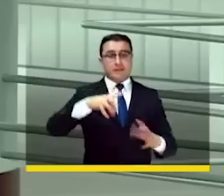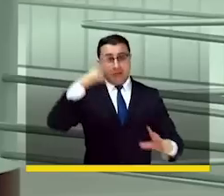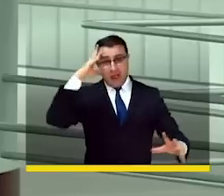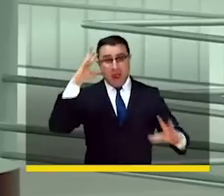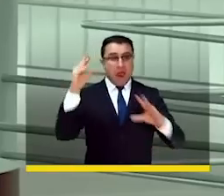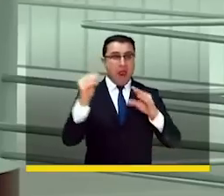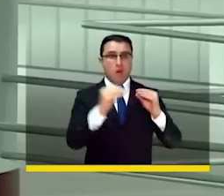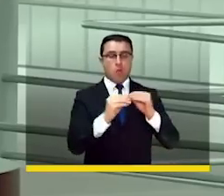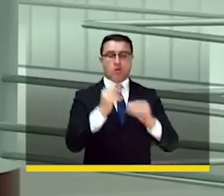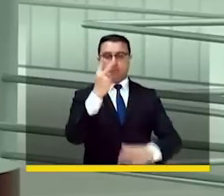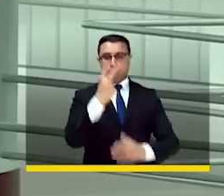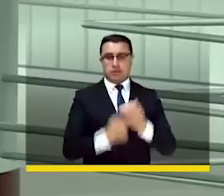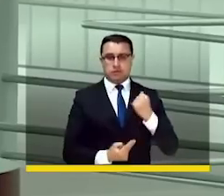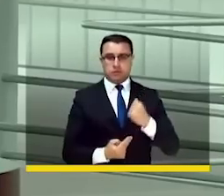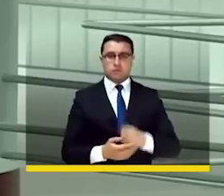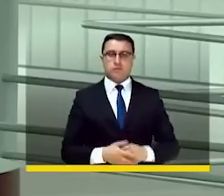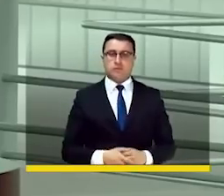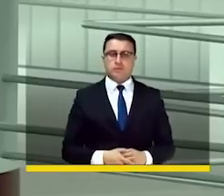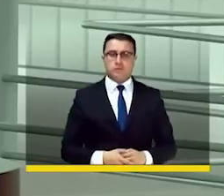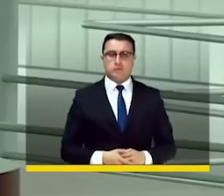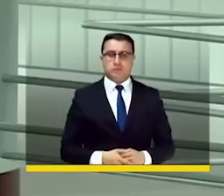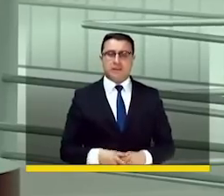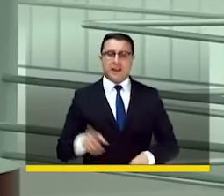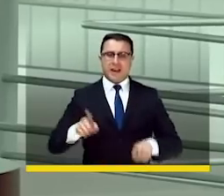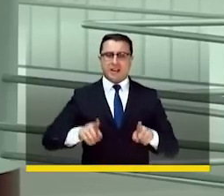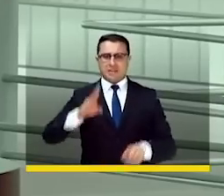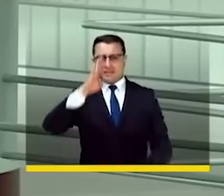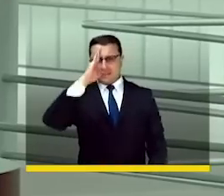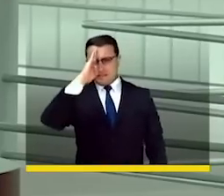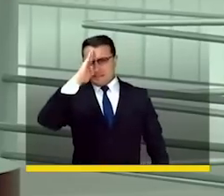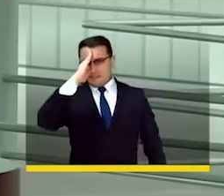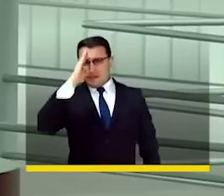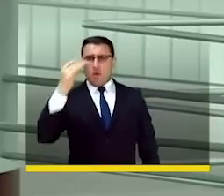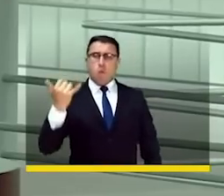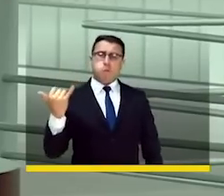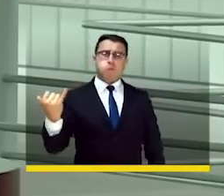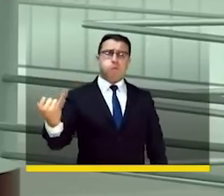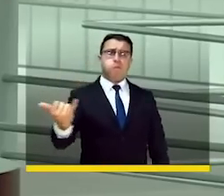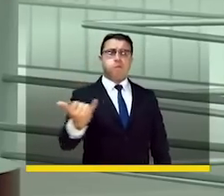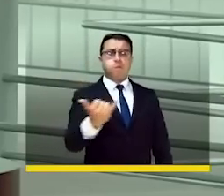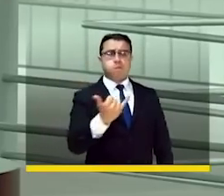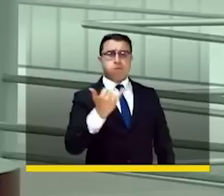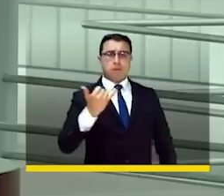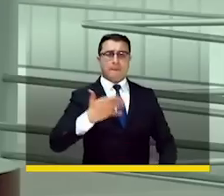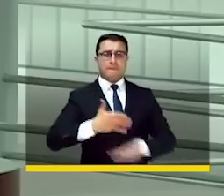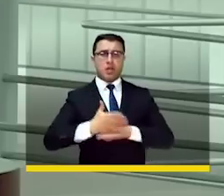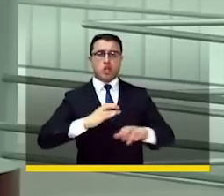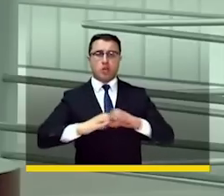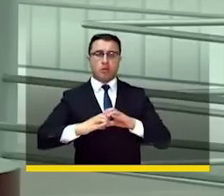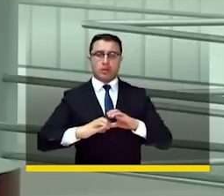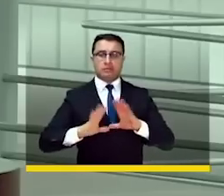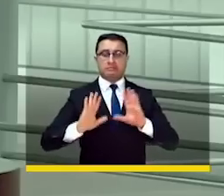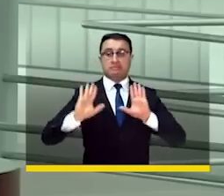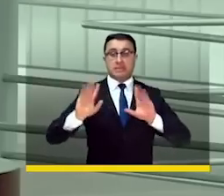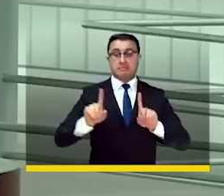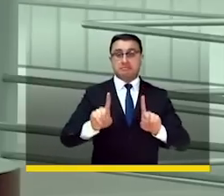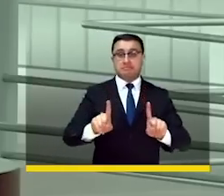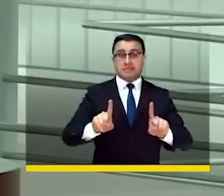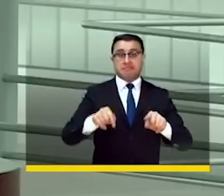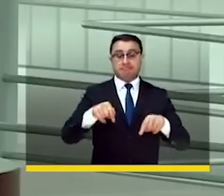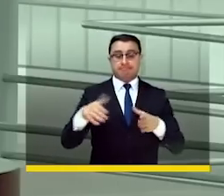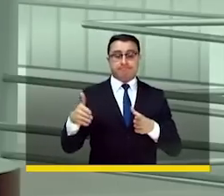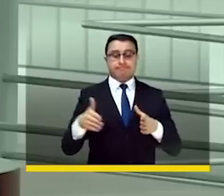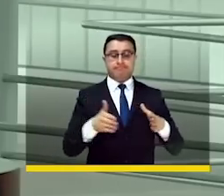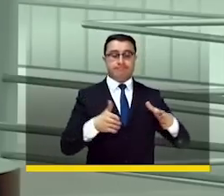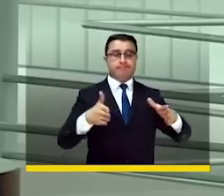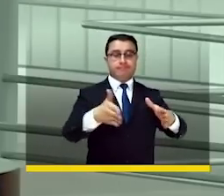partes. Hay un poco de especulación en este momento en la prensa. Pero ese es el camino. Claro que se